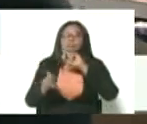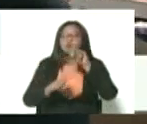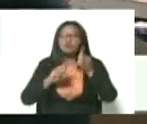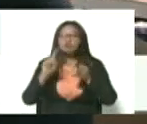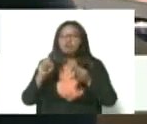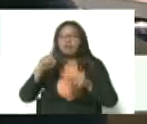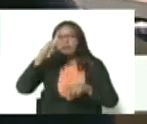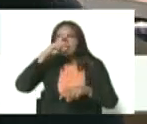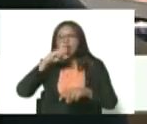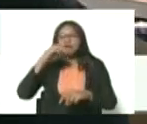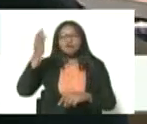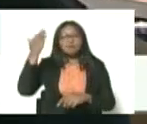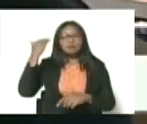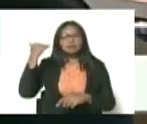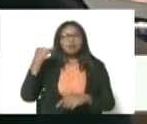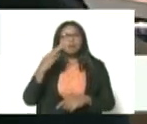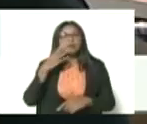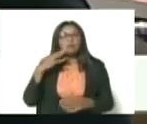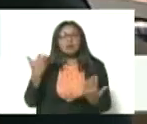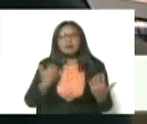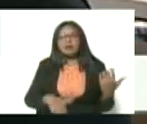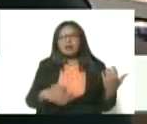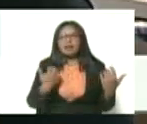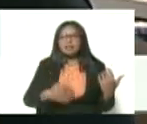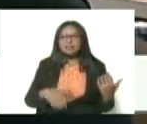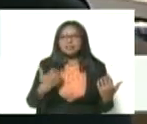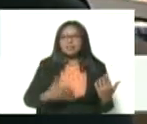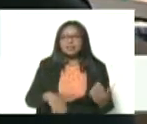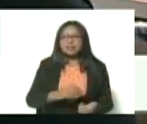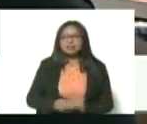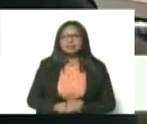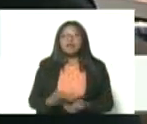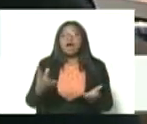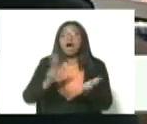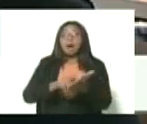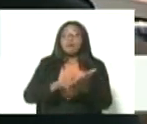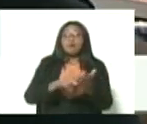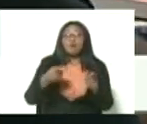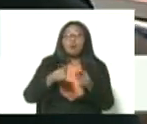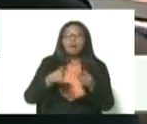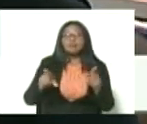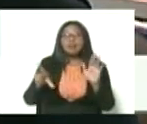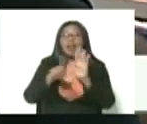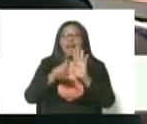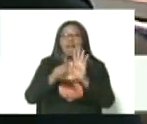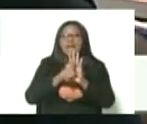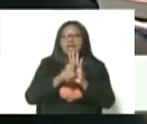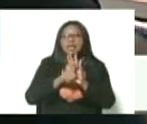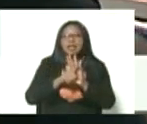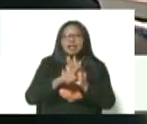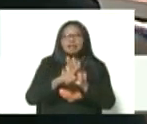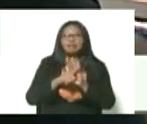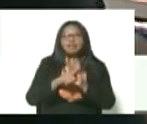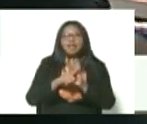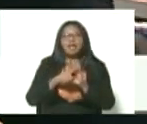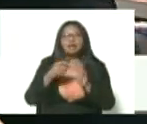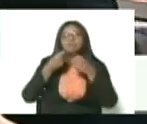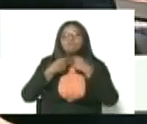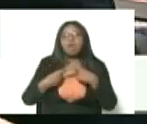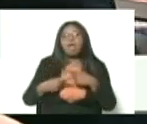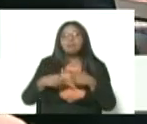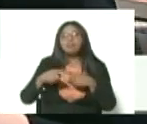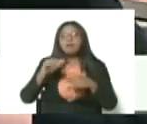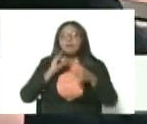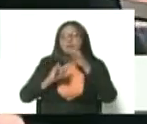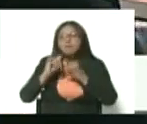año pasado, y el año pasado en Argentina, se aprobó una ley sobre el aborto, que despenaliza el aborto, y esa